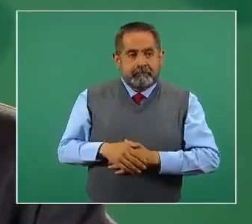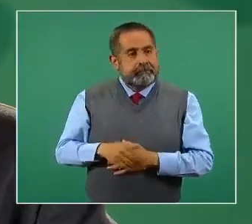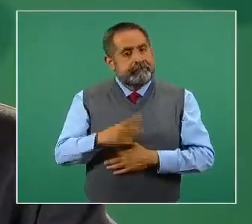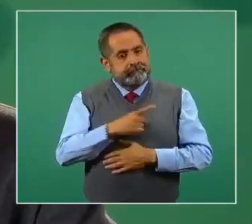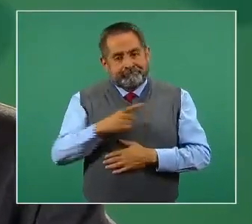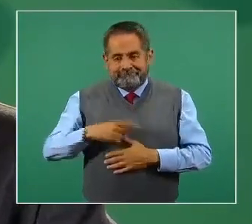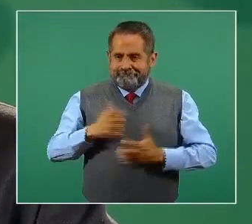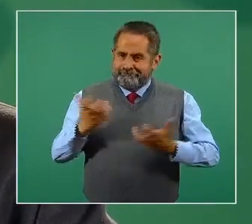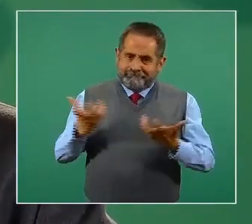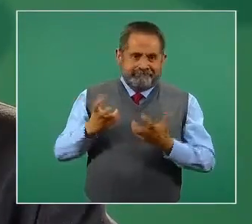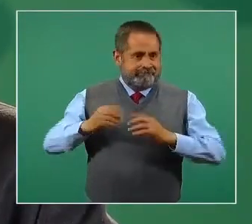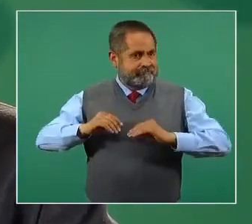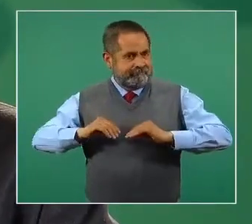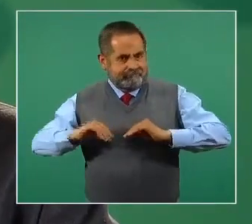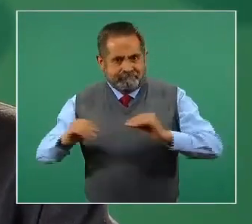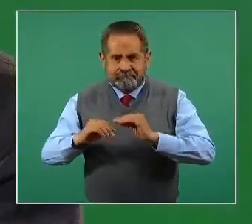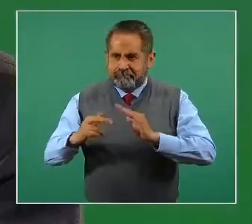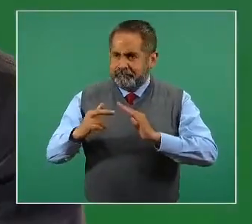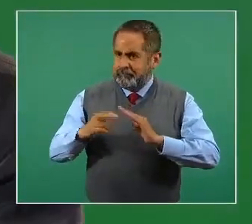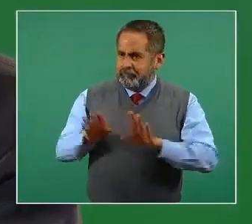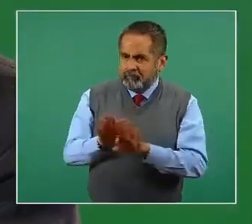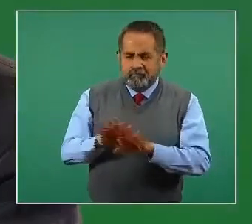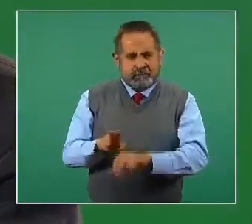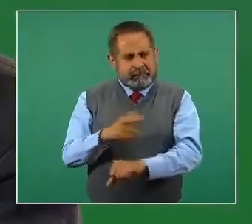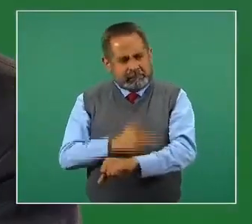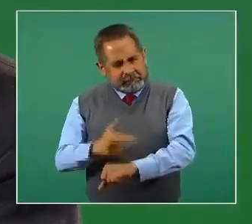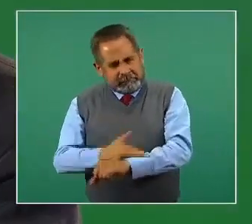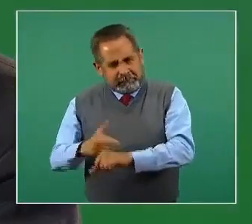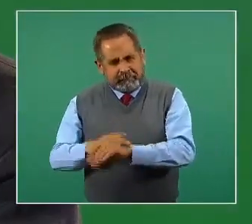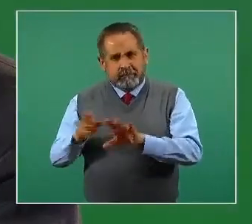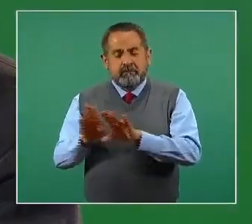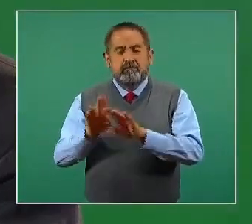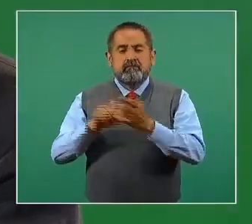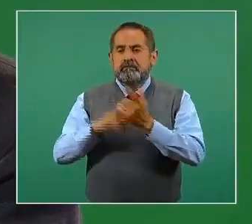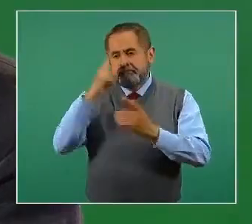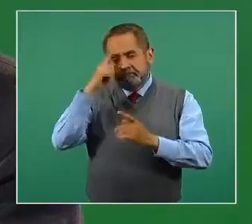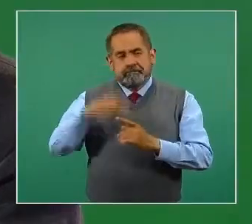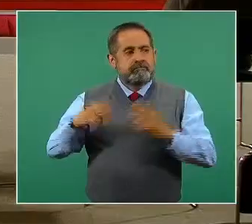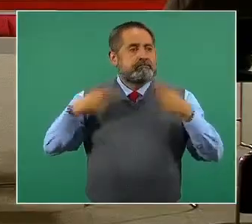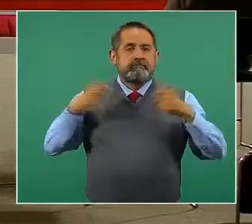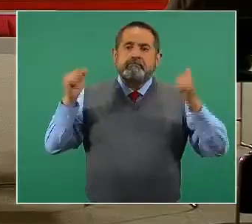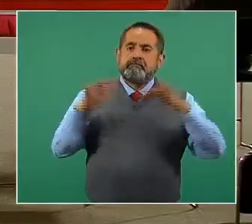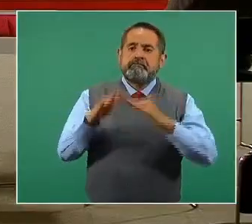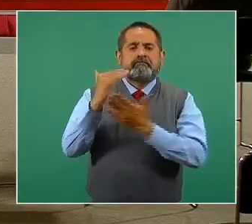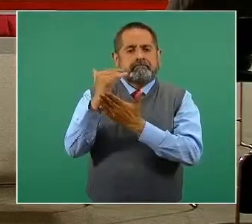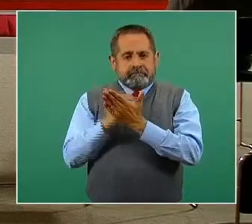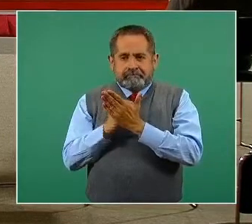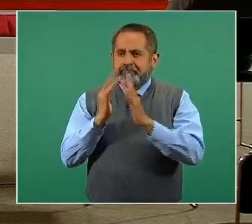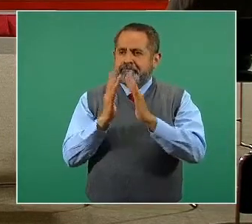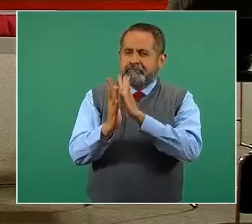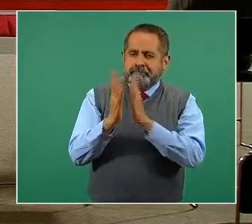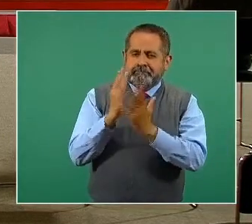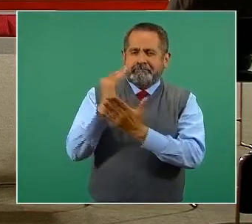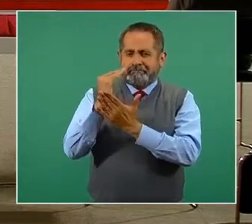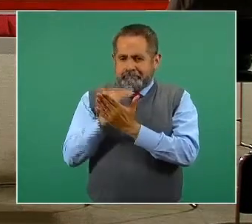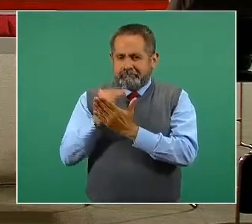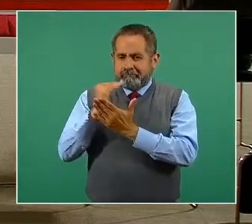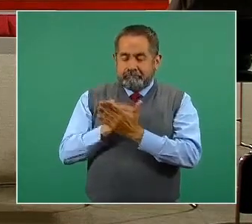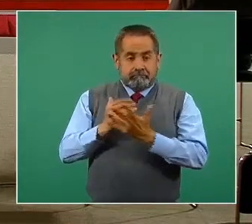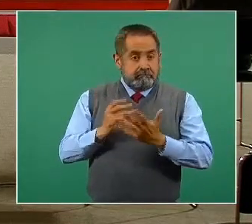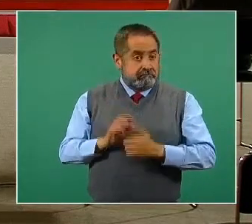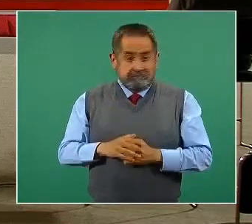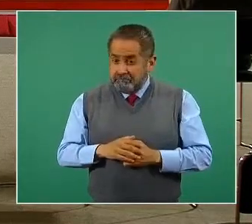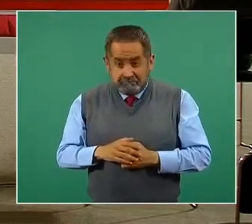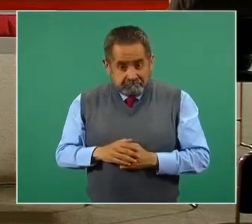actúa en este momento, reduciendo la movilidad en el espacio público, entonces esta tendencia se va a ir